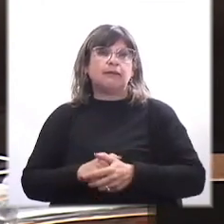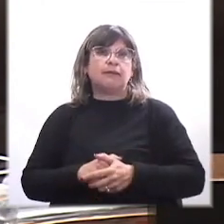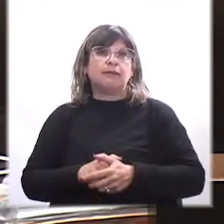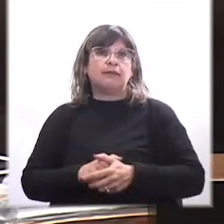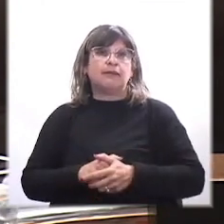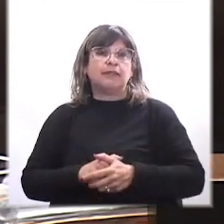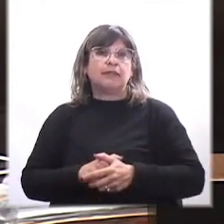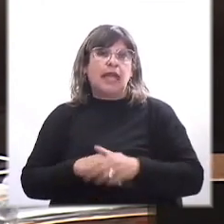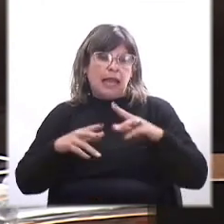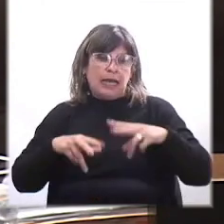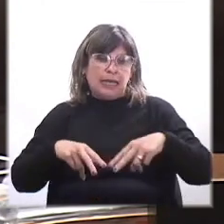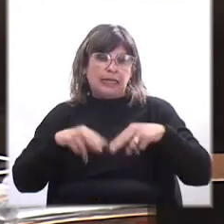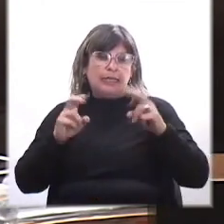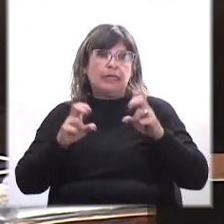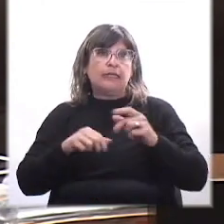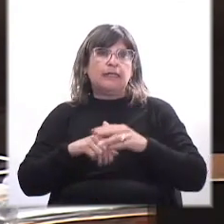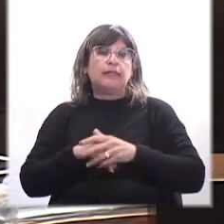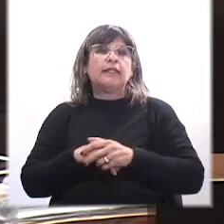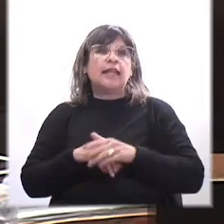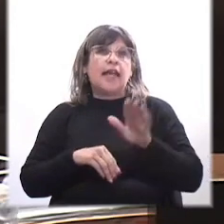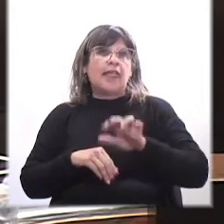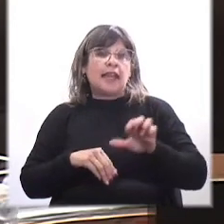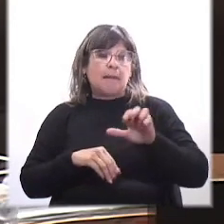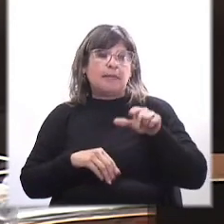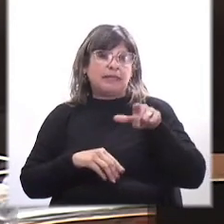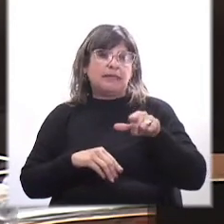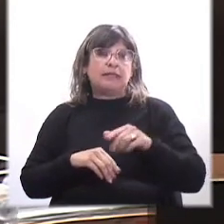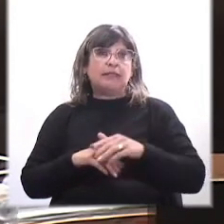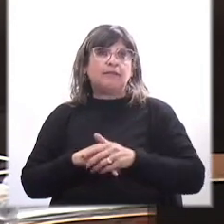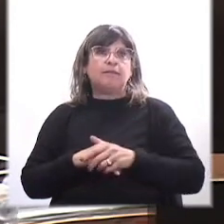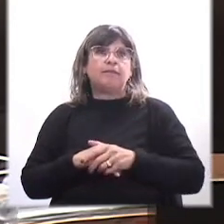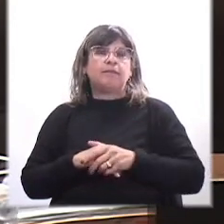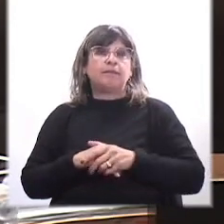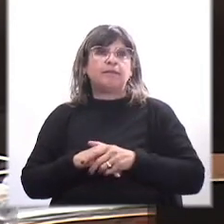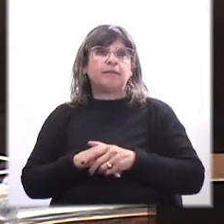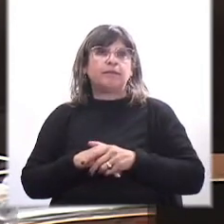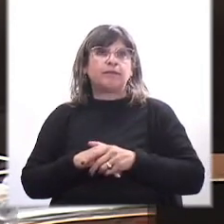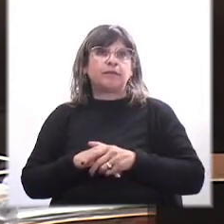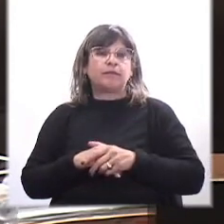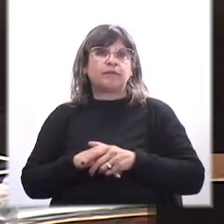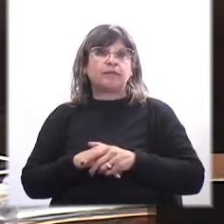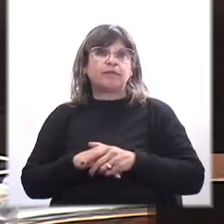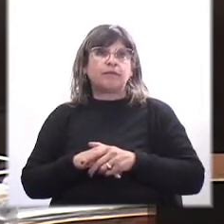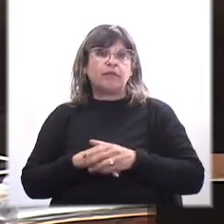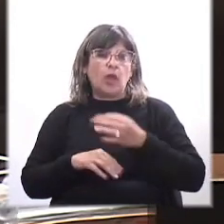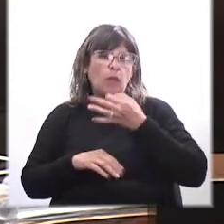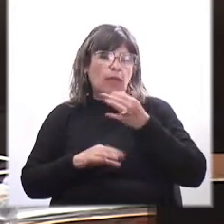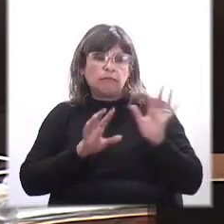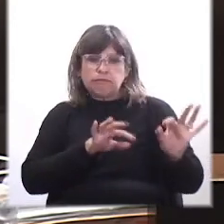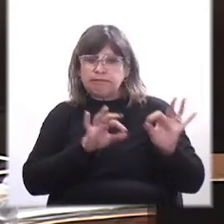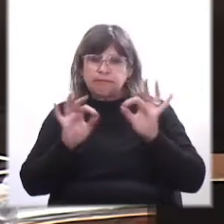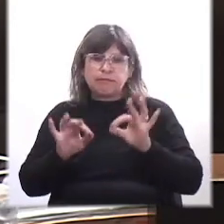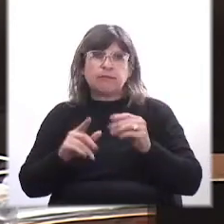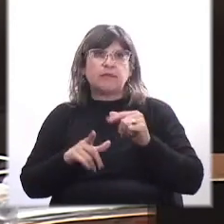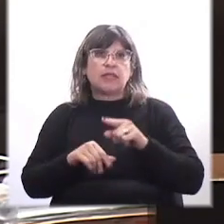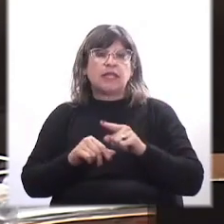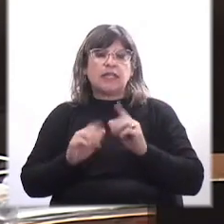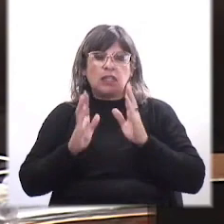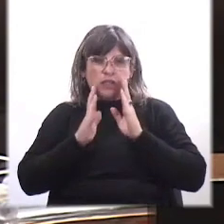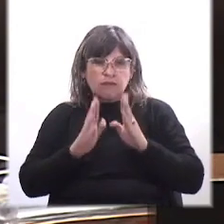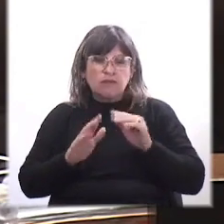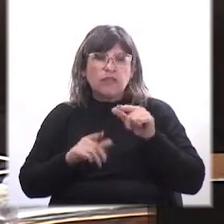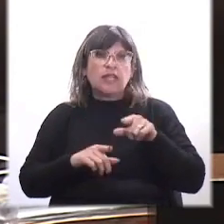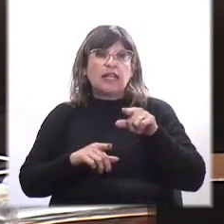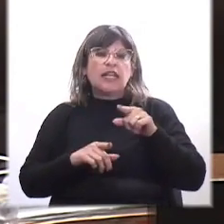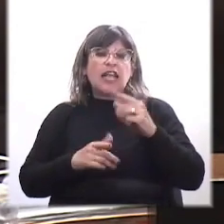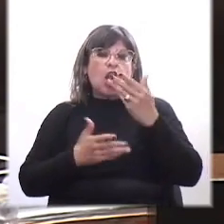La auditoría de PricewaterhouseCoopers, y lo voy a citar textual, se puso foco en